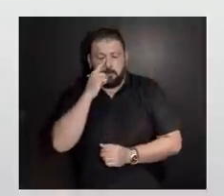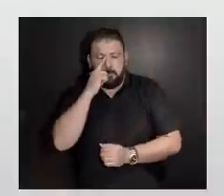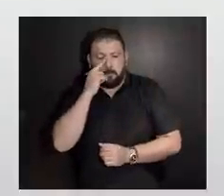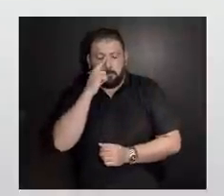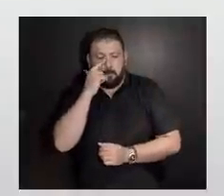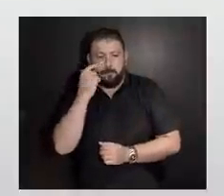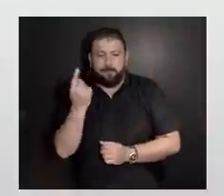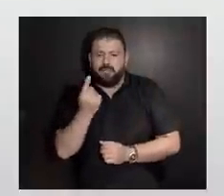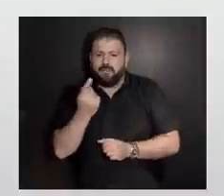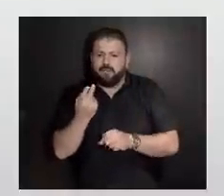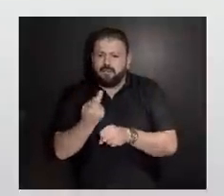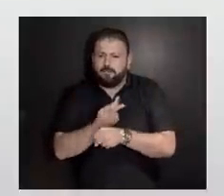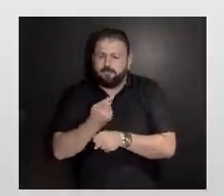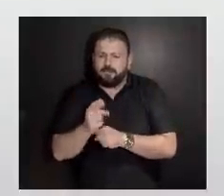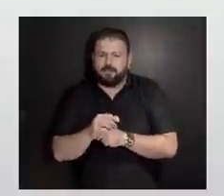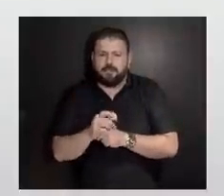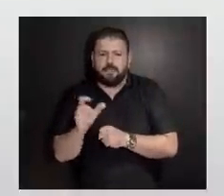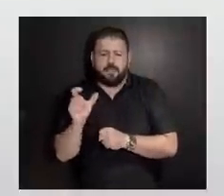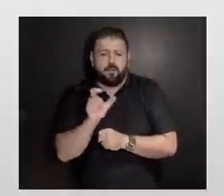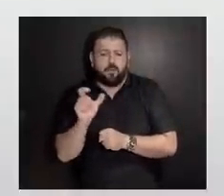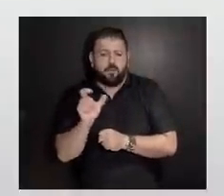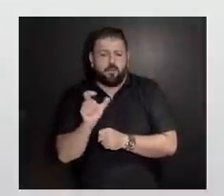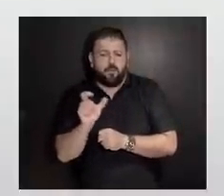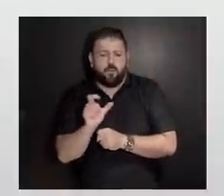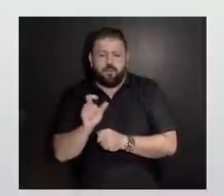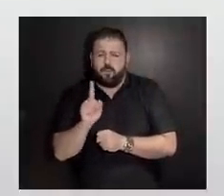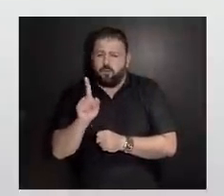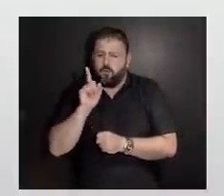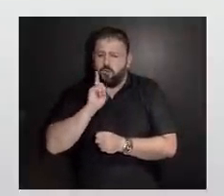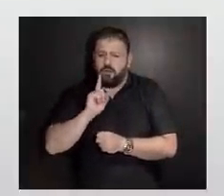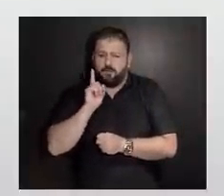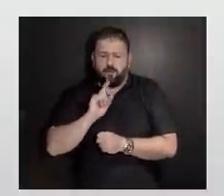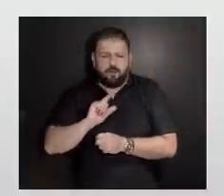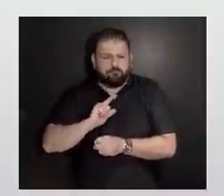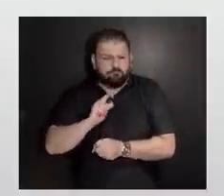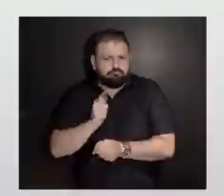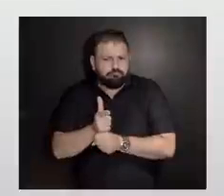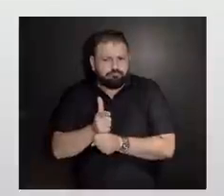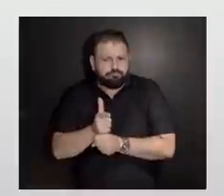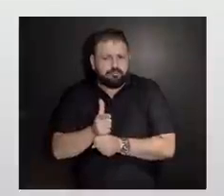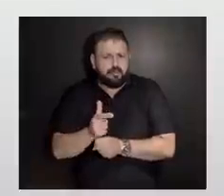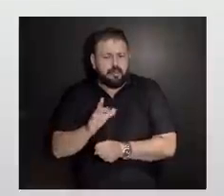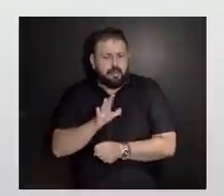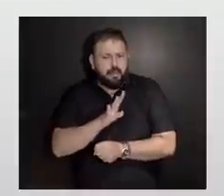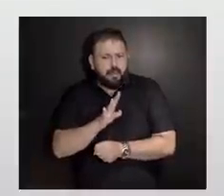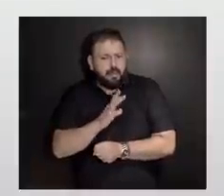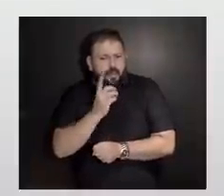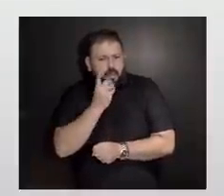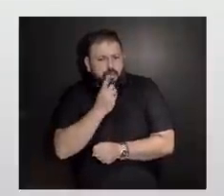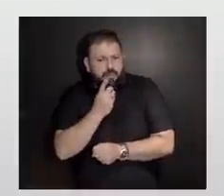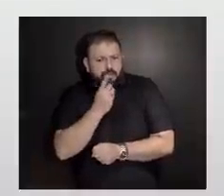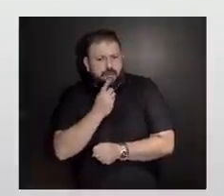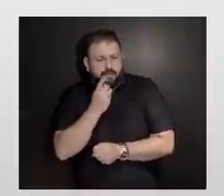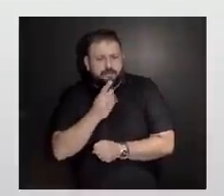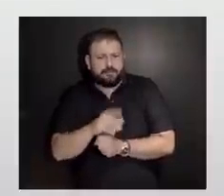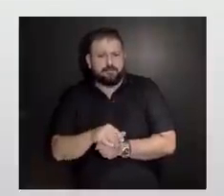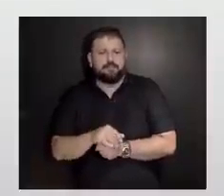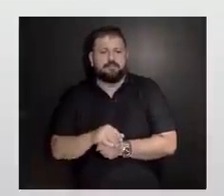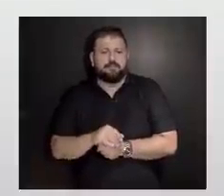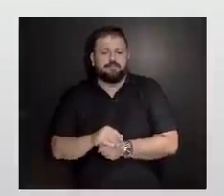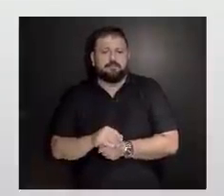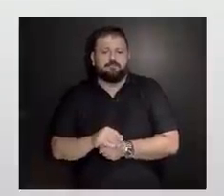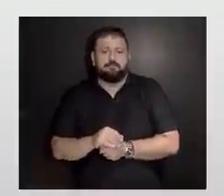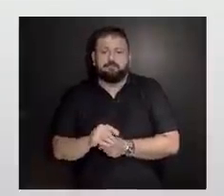¿Qué pasa cuando a una mujer se le detecta diabetes gestacional? O sea, ¿qué es esto? Bueno,